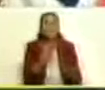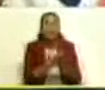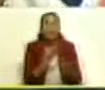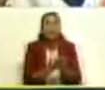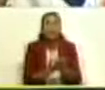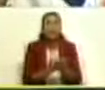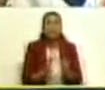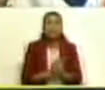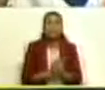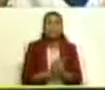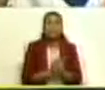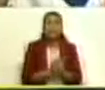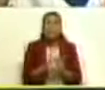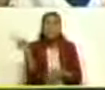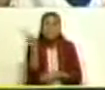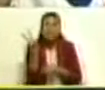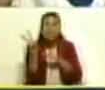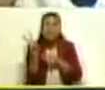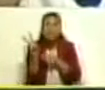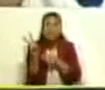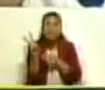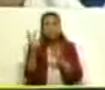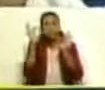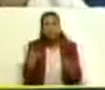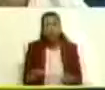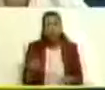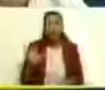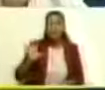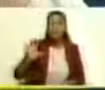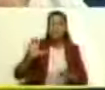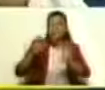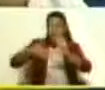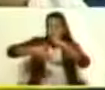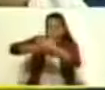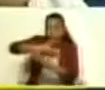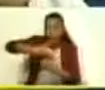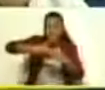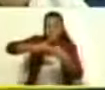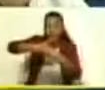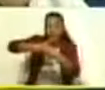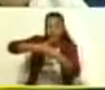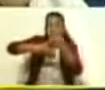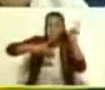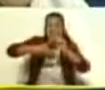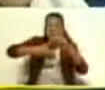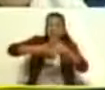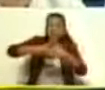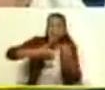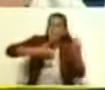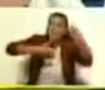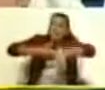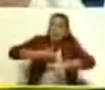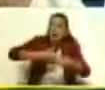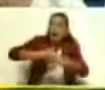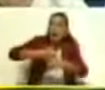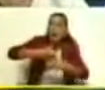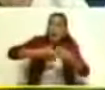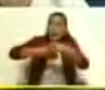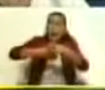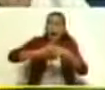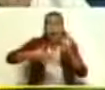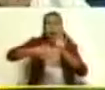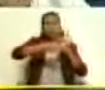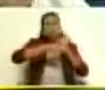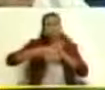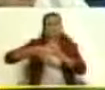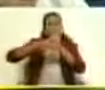es de que Venezuela tiene que ser uno de los países de seguir avanzando y seguir afianzando esas relaciones